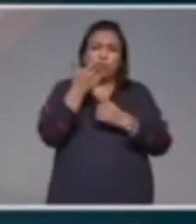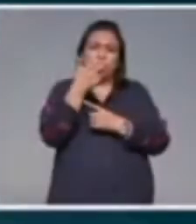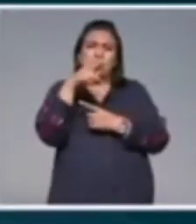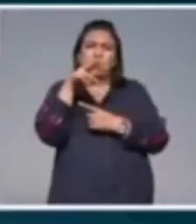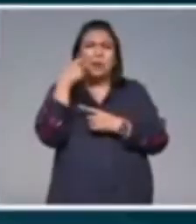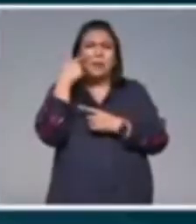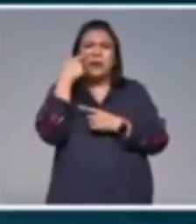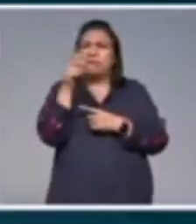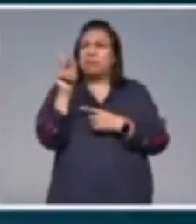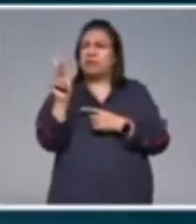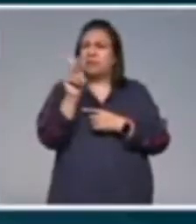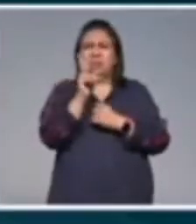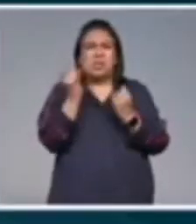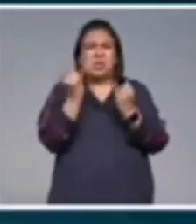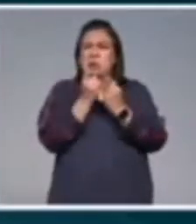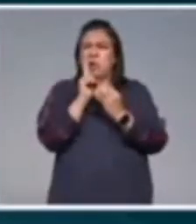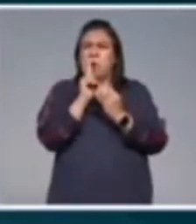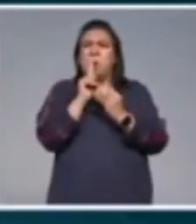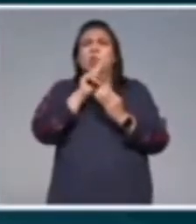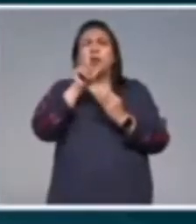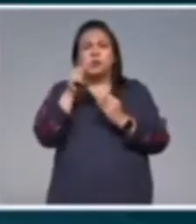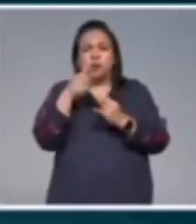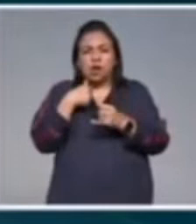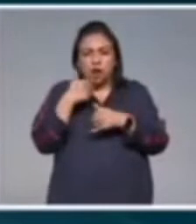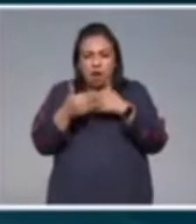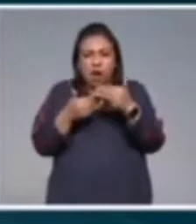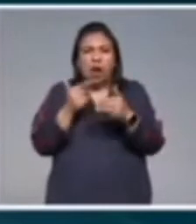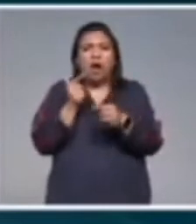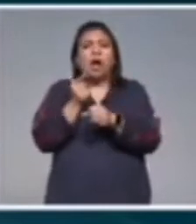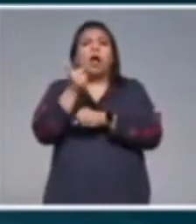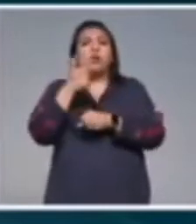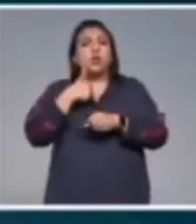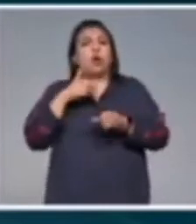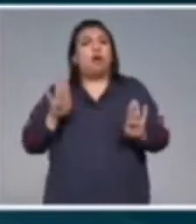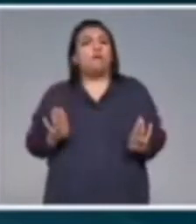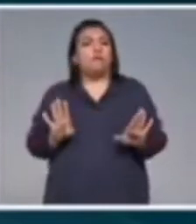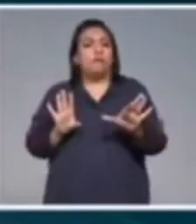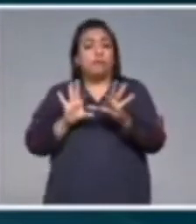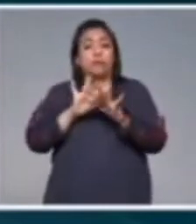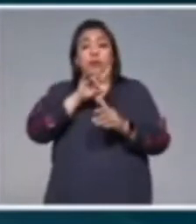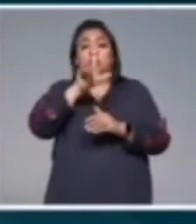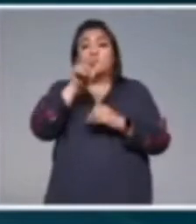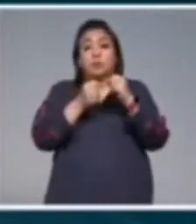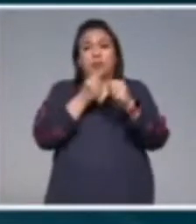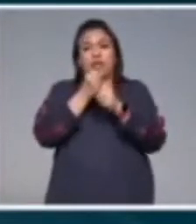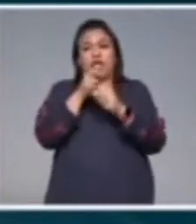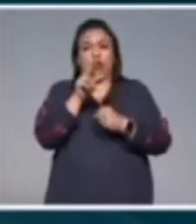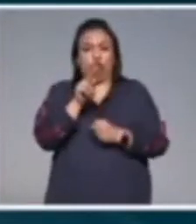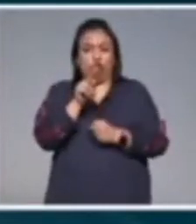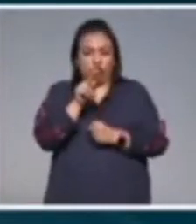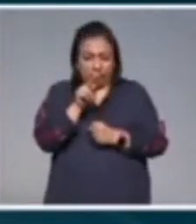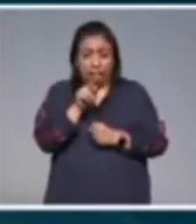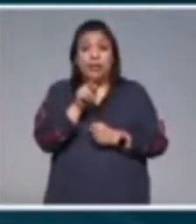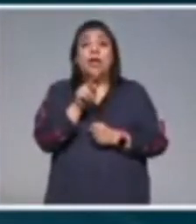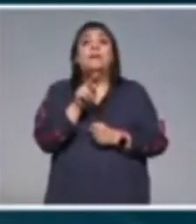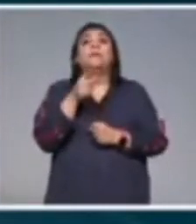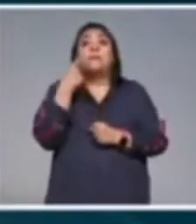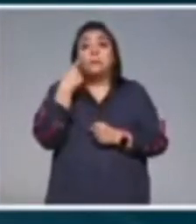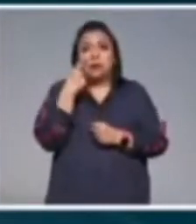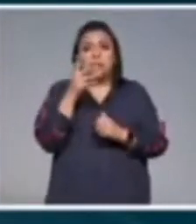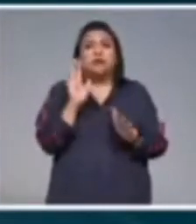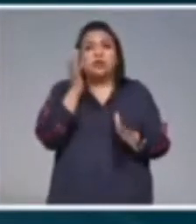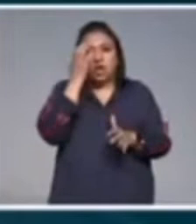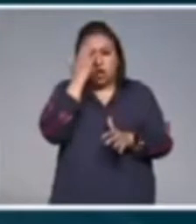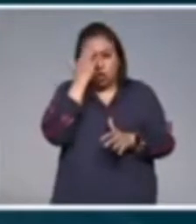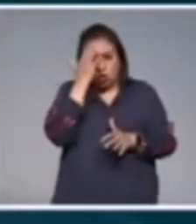las piezas que no tienen nada que ver en lo que empieza a encontrar su propio estilo. Ya en los 80 se encuentra esta parte que ya empezamos a